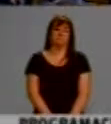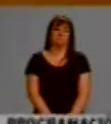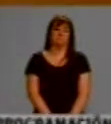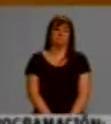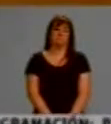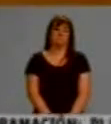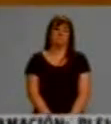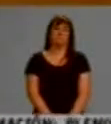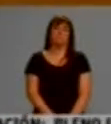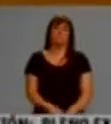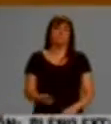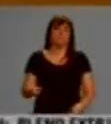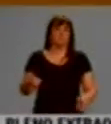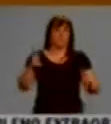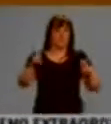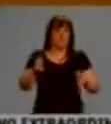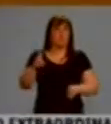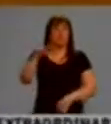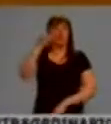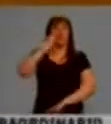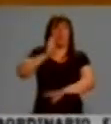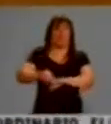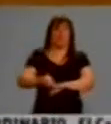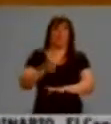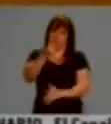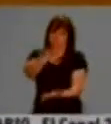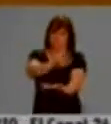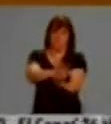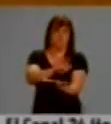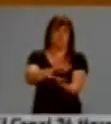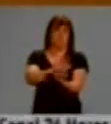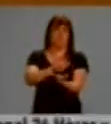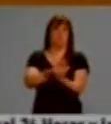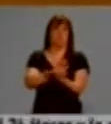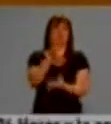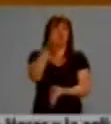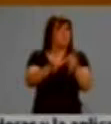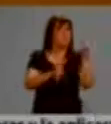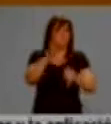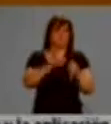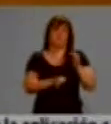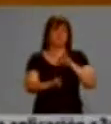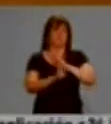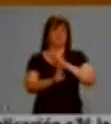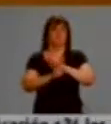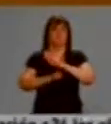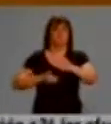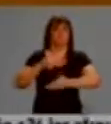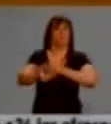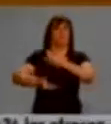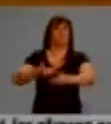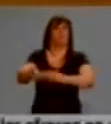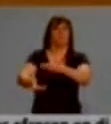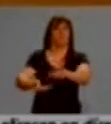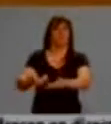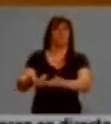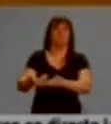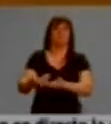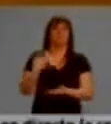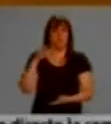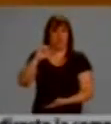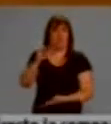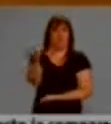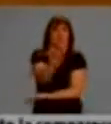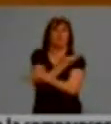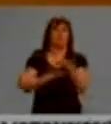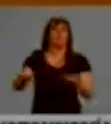Respecto a los jueces, quédense tranquilos. La justicia sigue su camino y cuenta con la colaboración y el